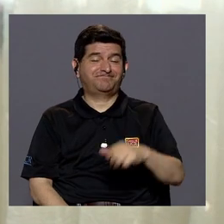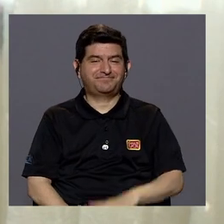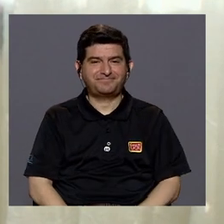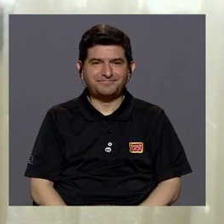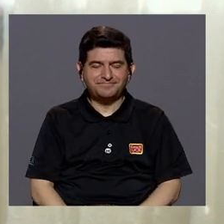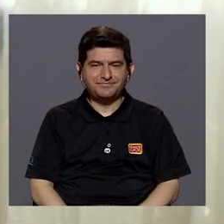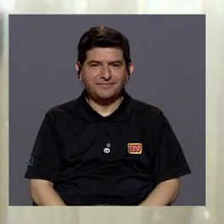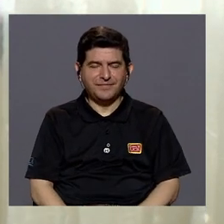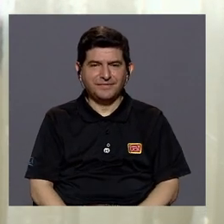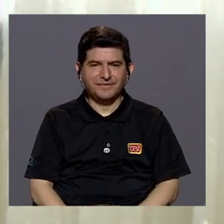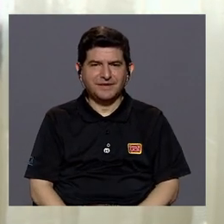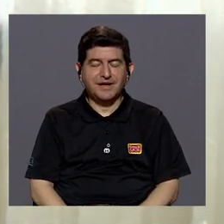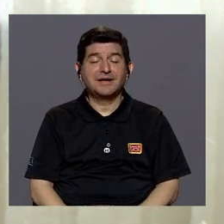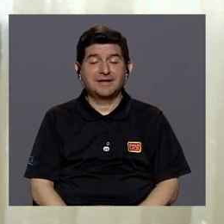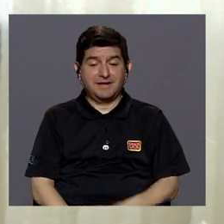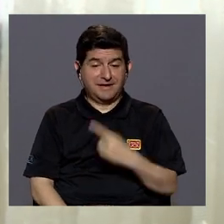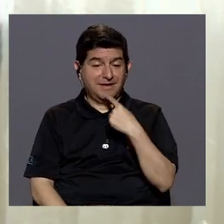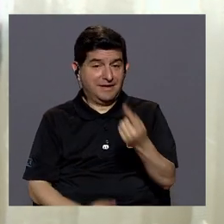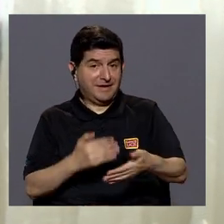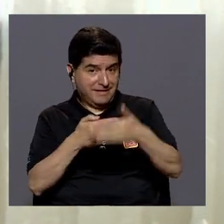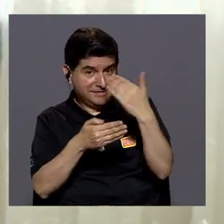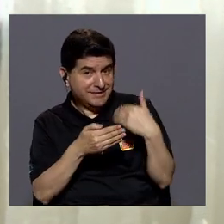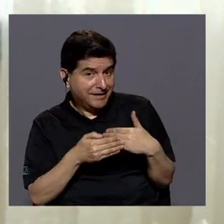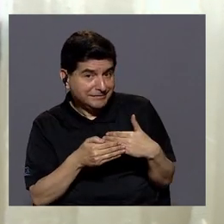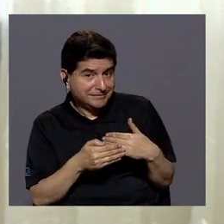a mí no, bueno, ya le digo,